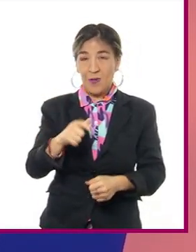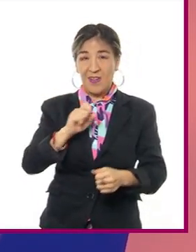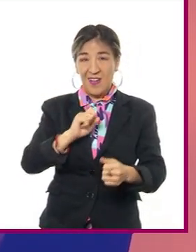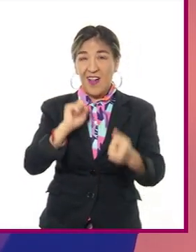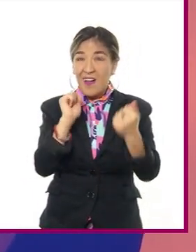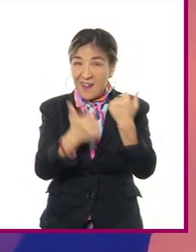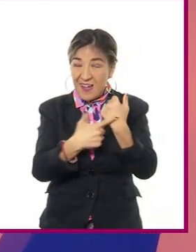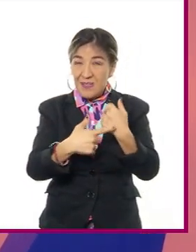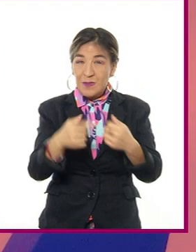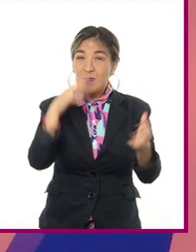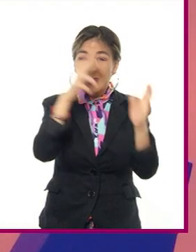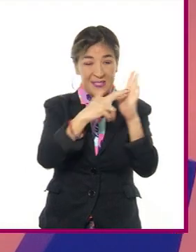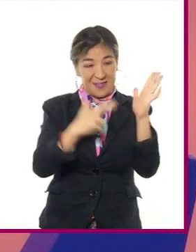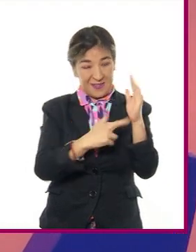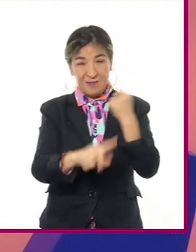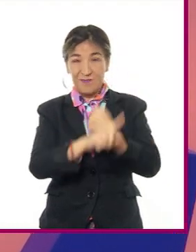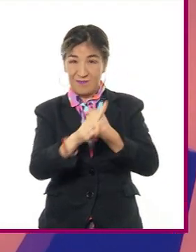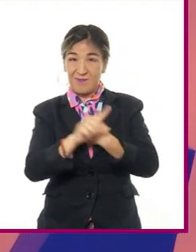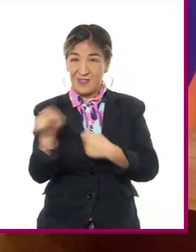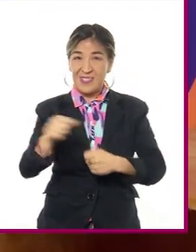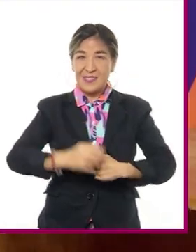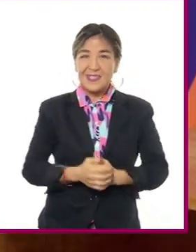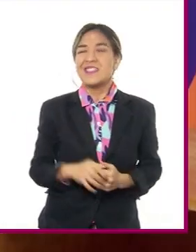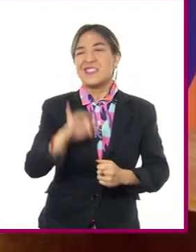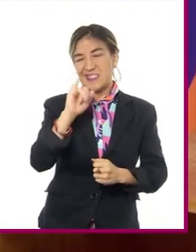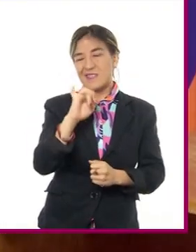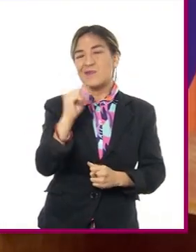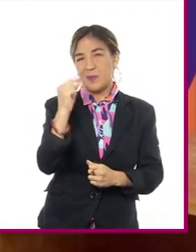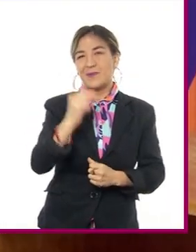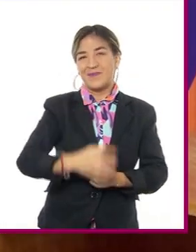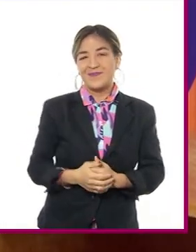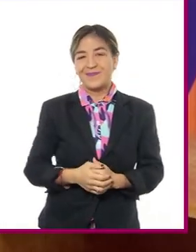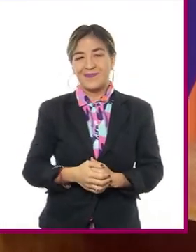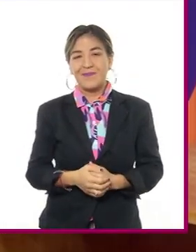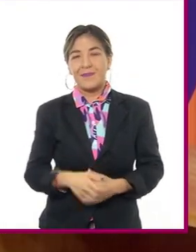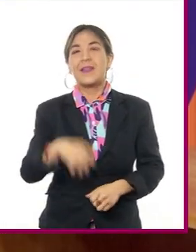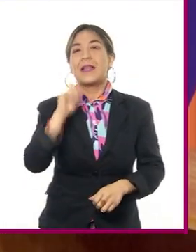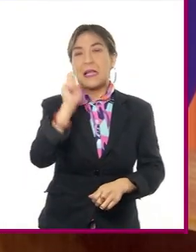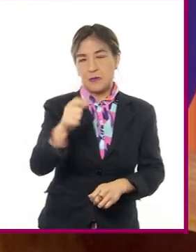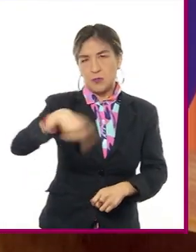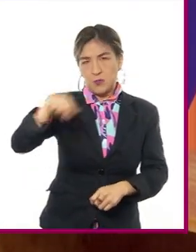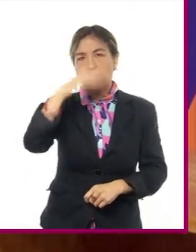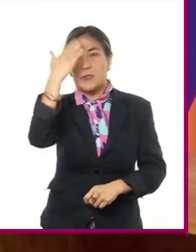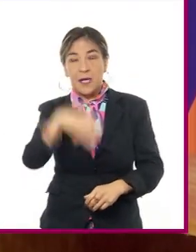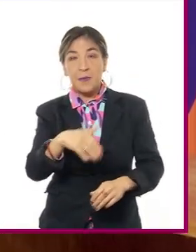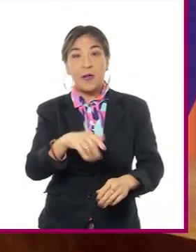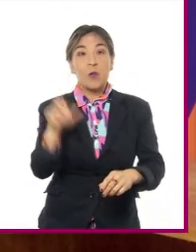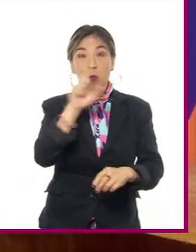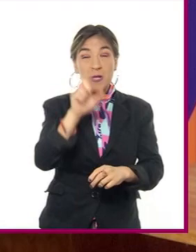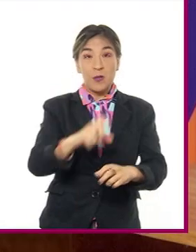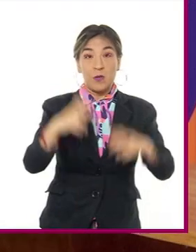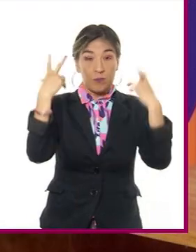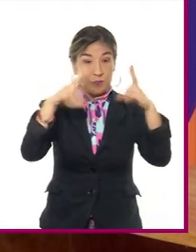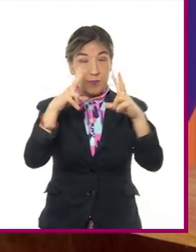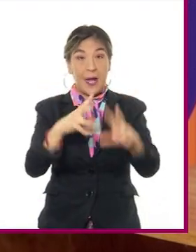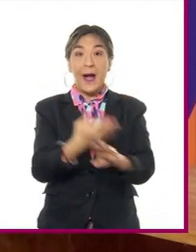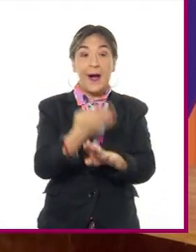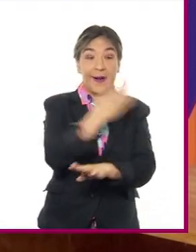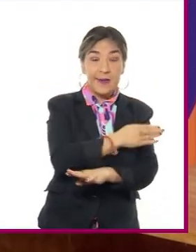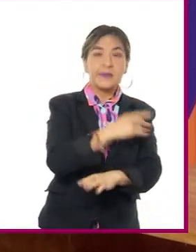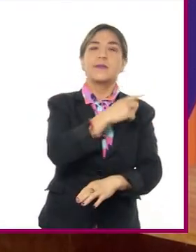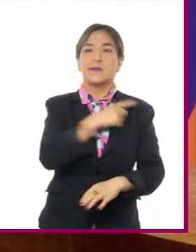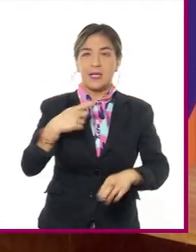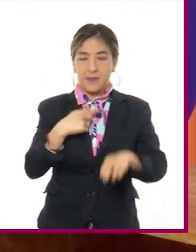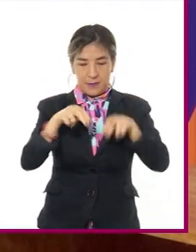reglas? Pues un poco. Digamos que sabemos que antes de jugar hay que hacer los equipos, colocarse en las